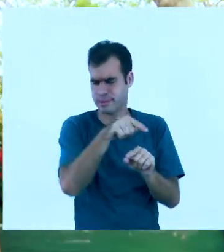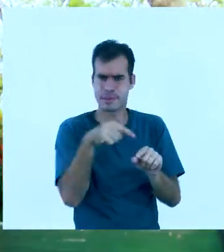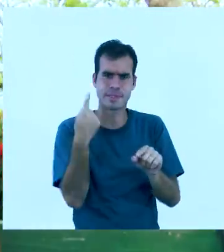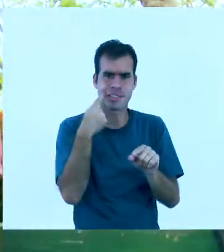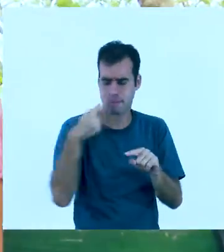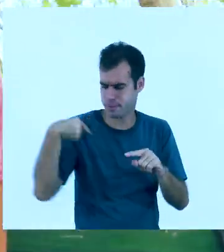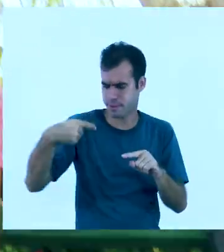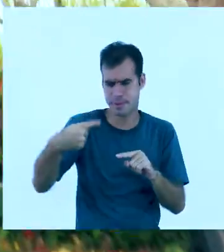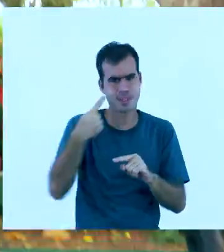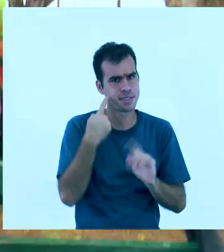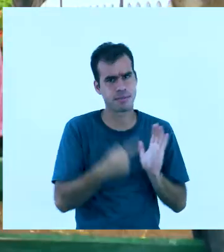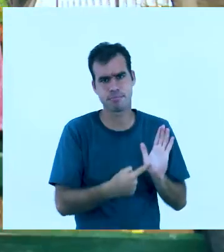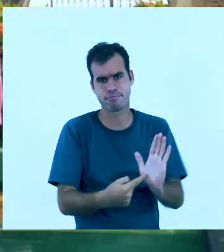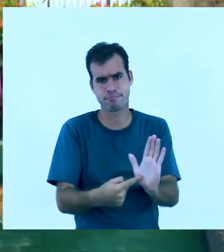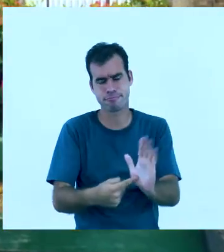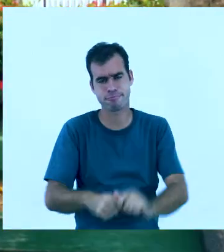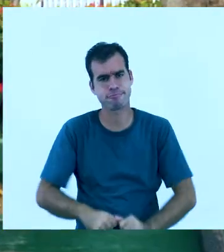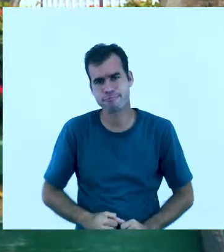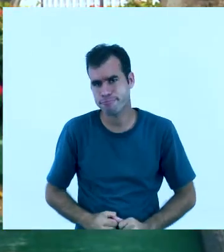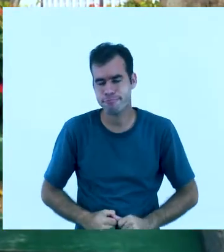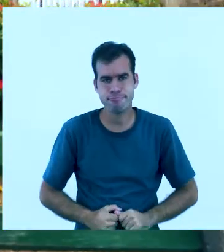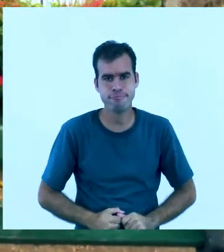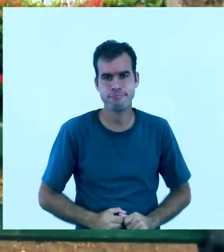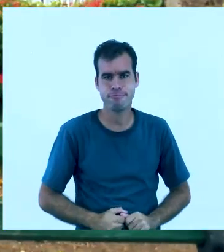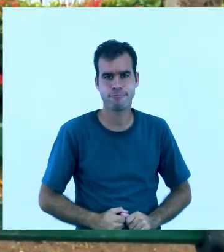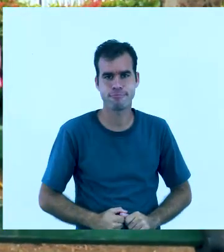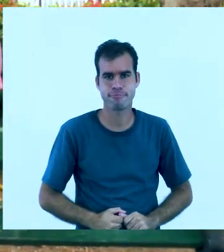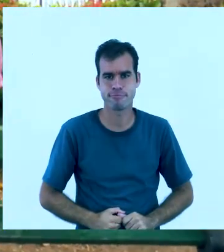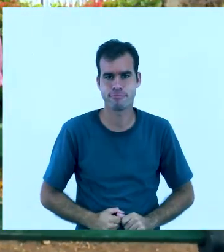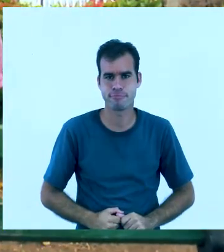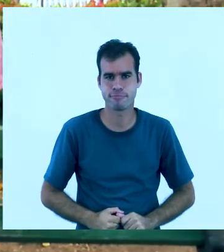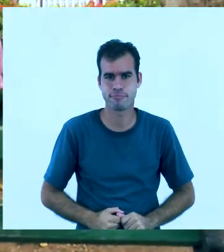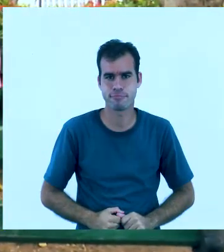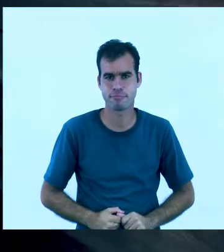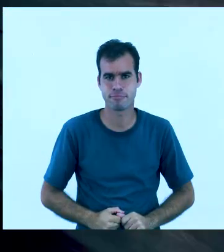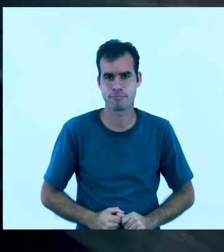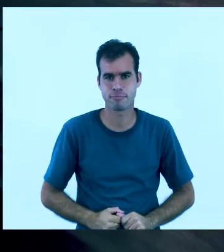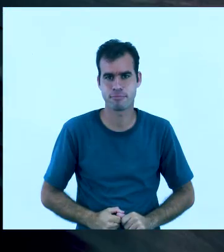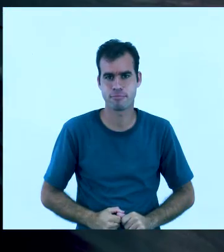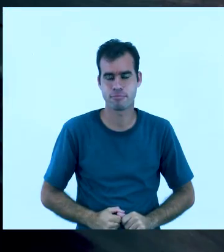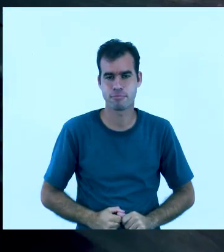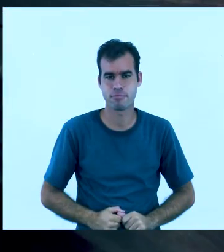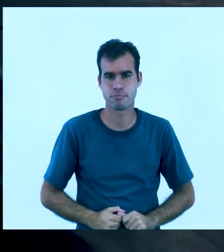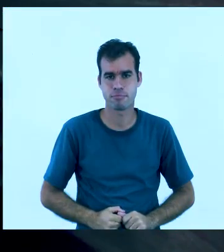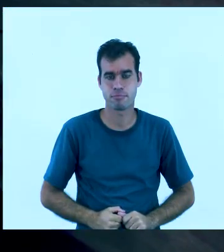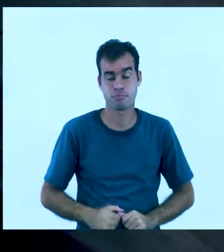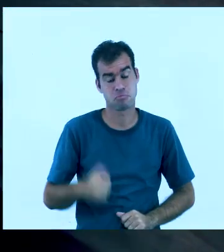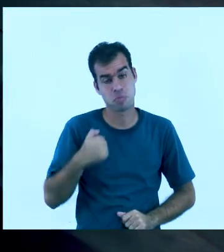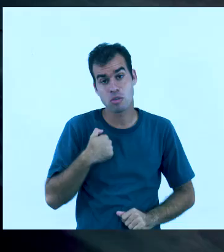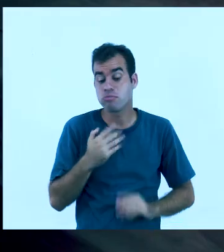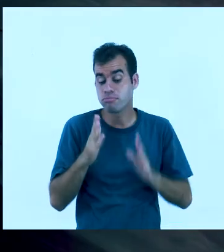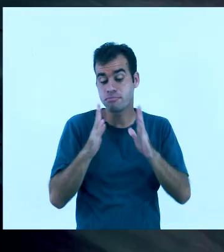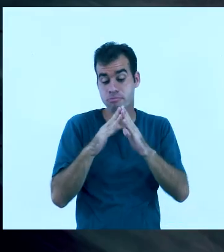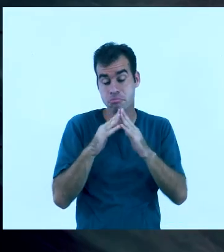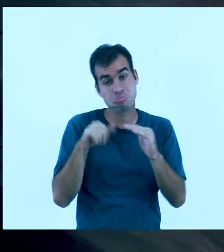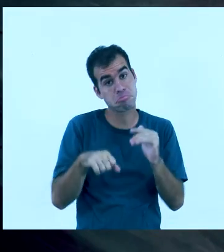todas partes y lo demuestra día tras día, porque amor con amor se paga. Yo vivo aquí